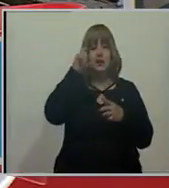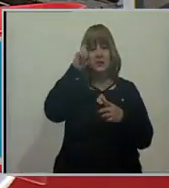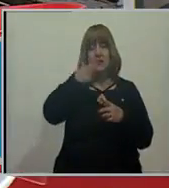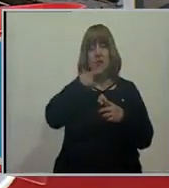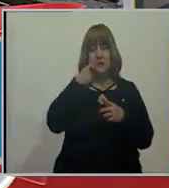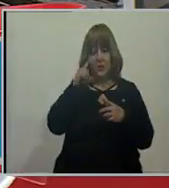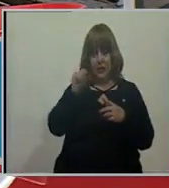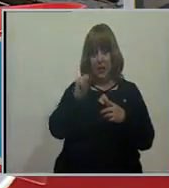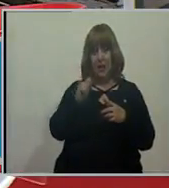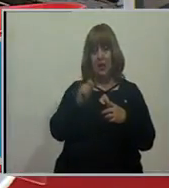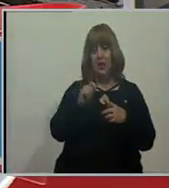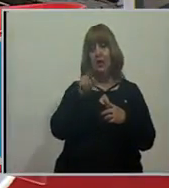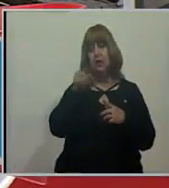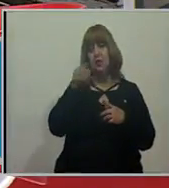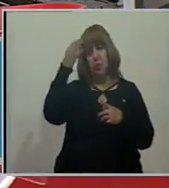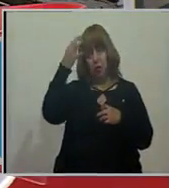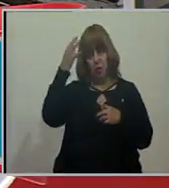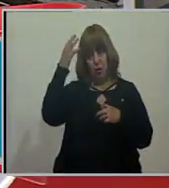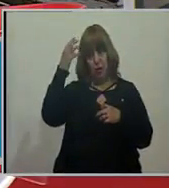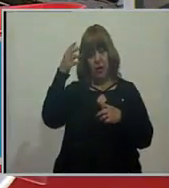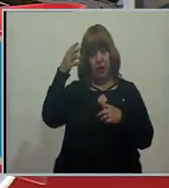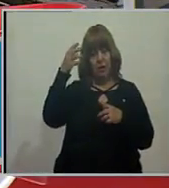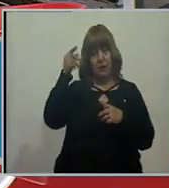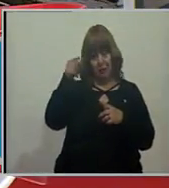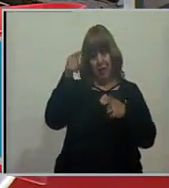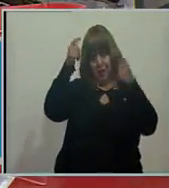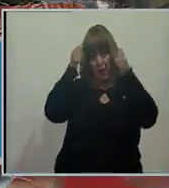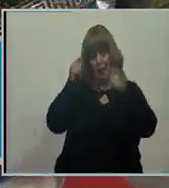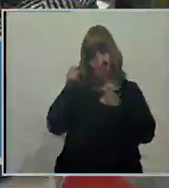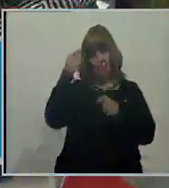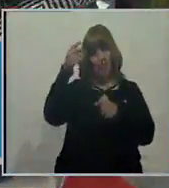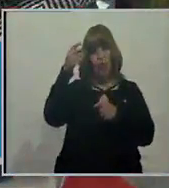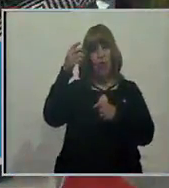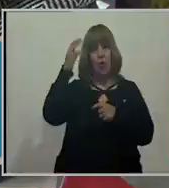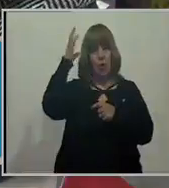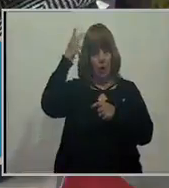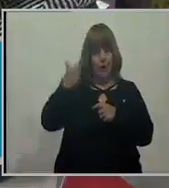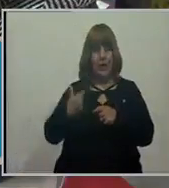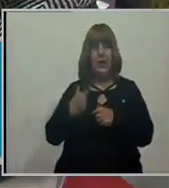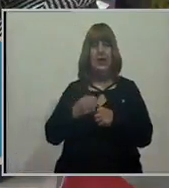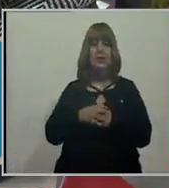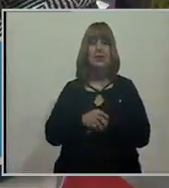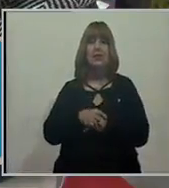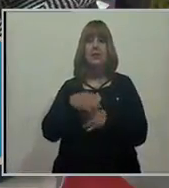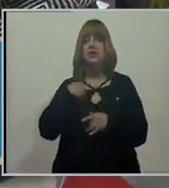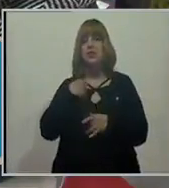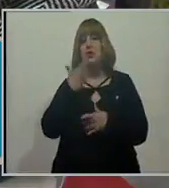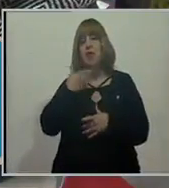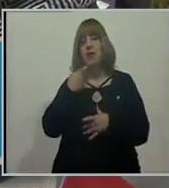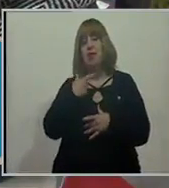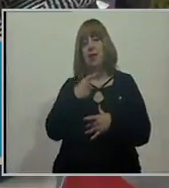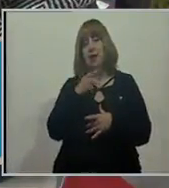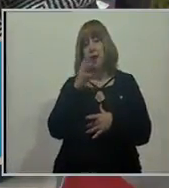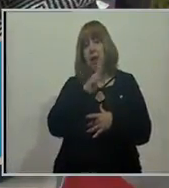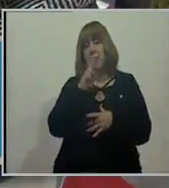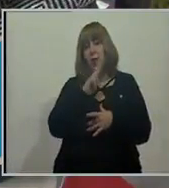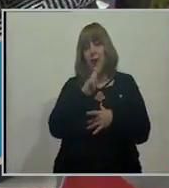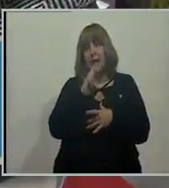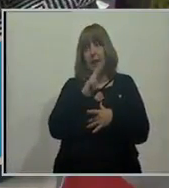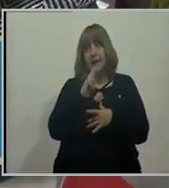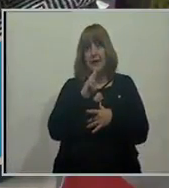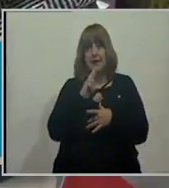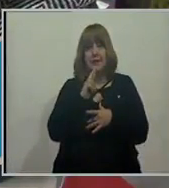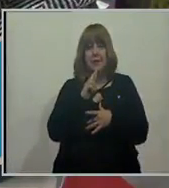reina, Ornella, sí, ¿vos bueno, de qué vas a hablar? Bueno, tiene que ver con la mujer en los medios de comunicación, ¿no? Esto de que hay, bueno,